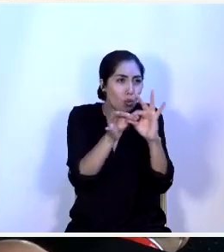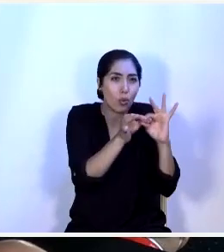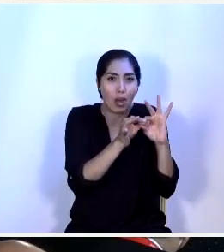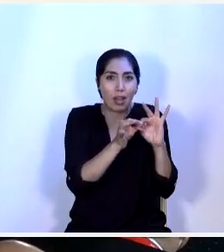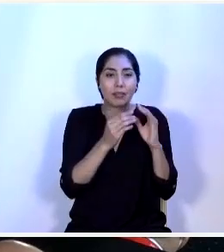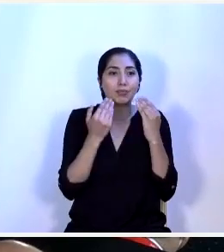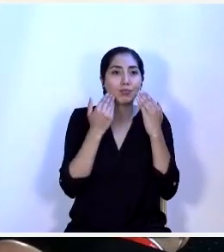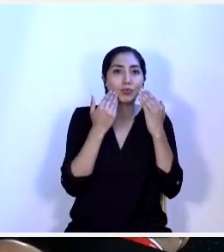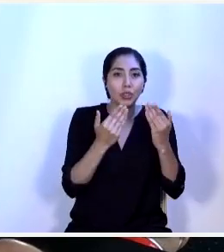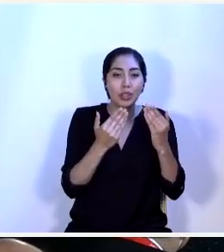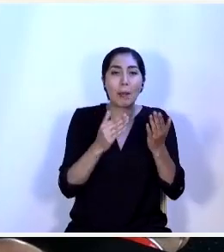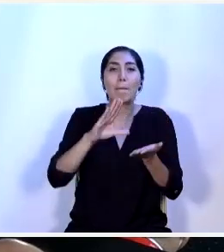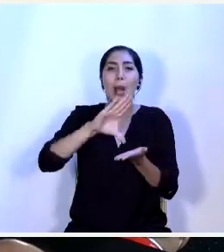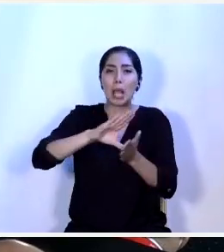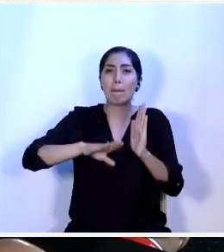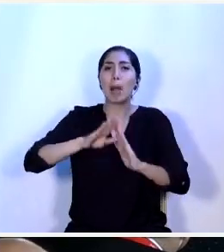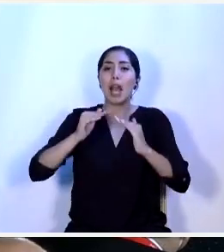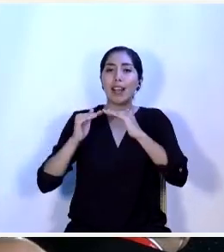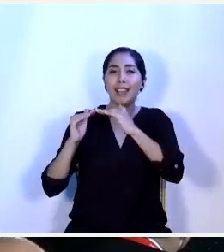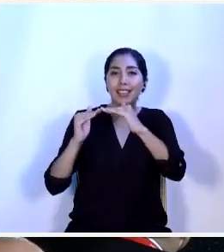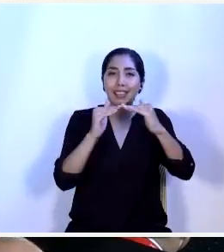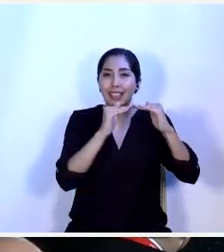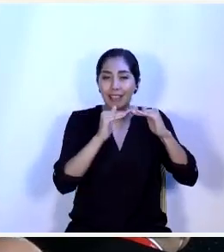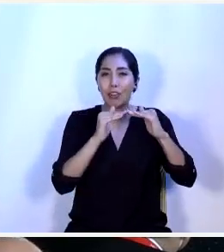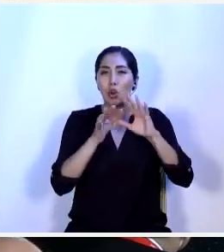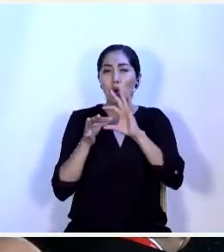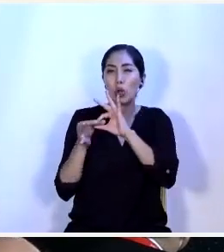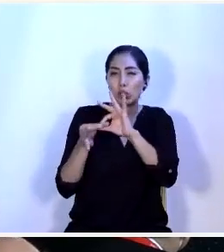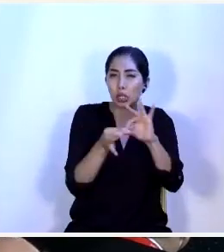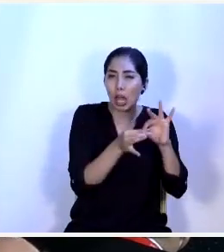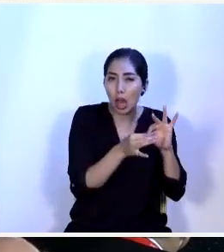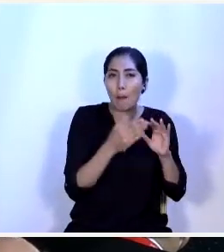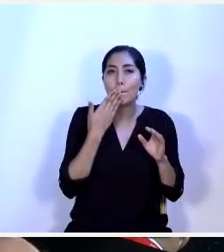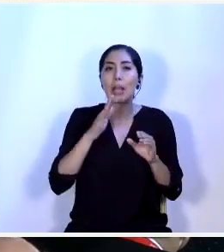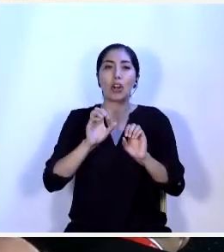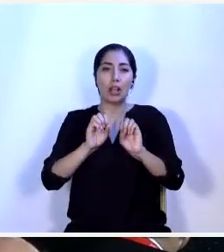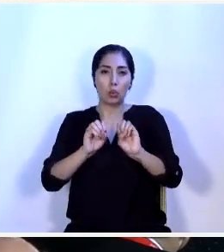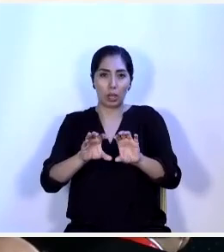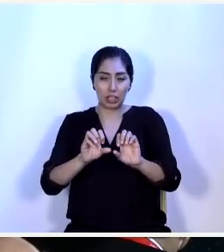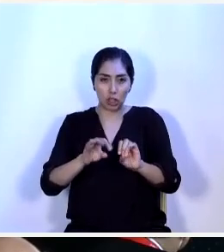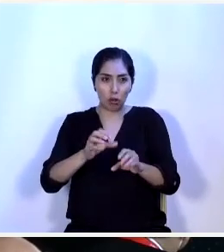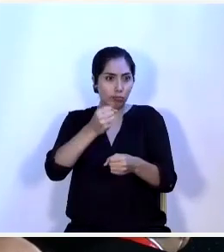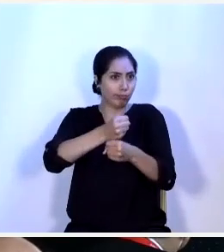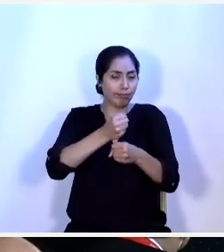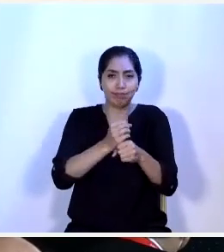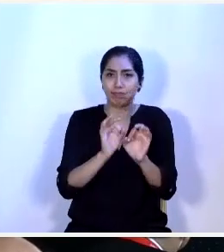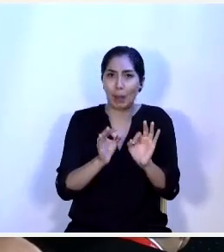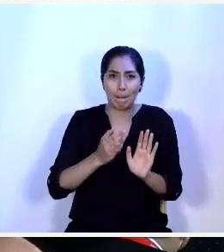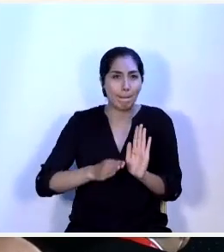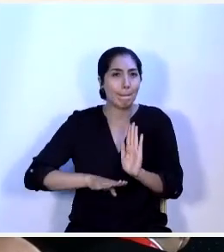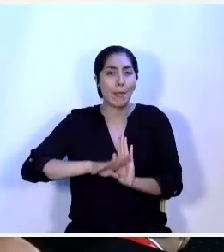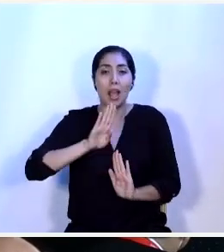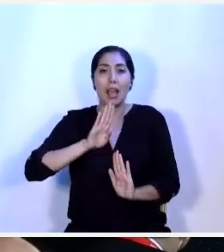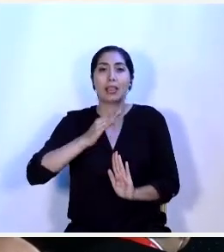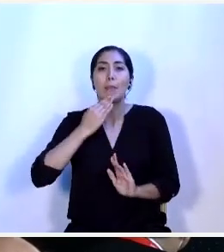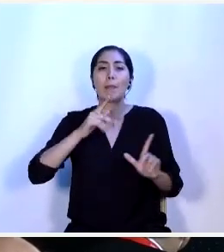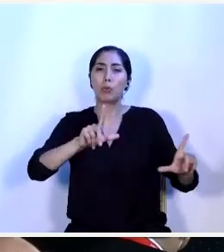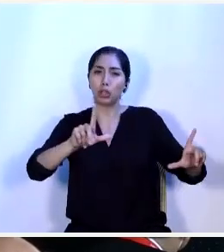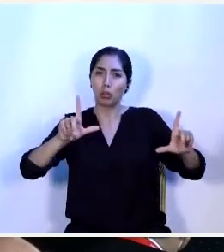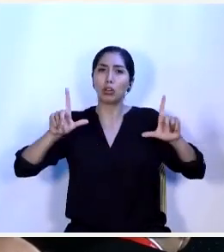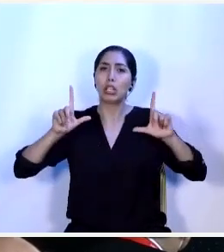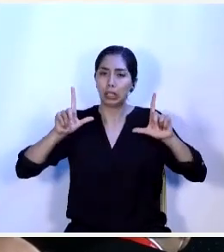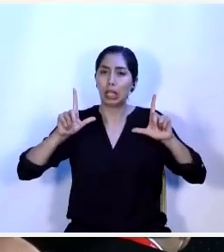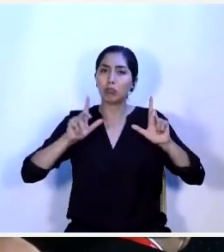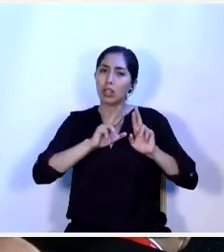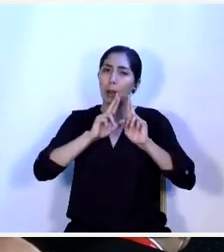más equitativo, cohesionado, con una mejor educación, más productivo y protagonista en la respuesta a la crisis